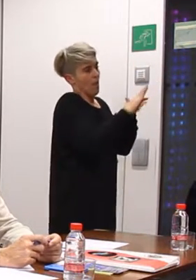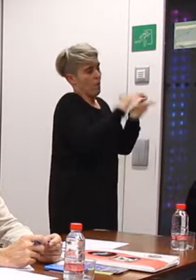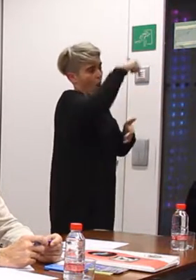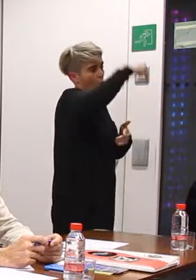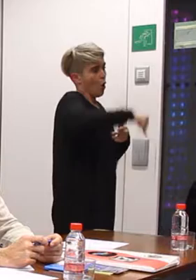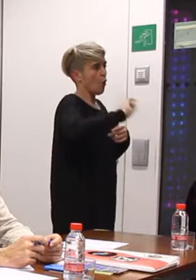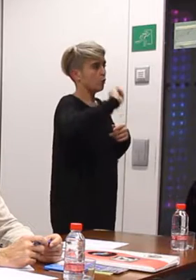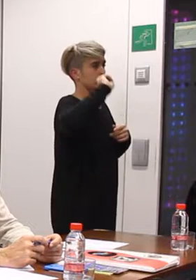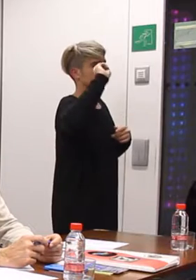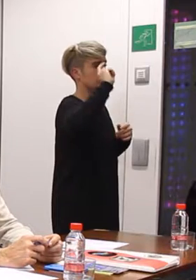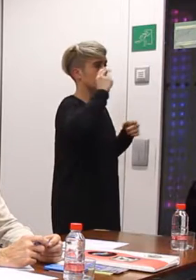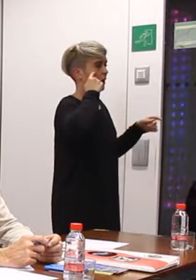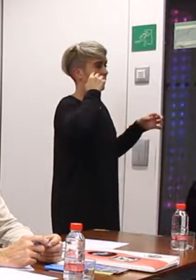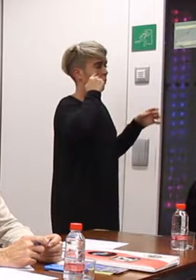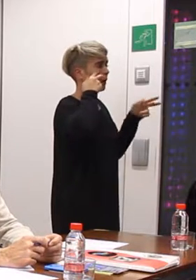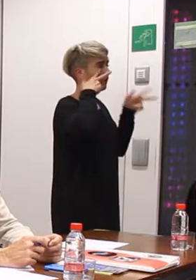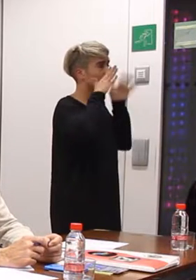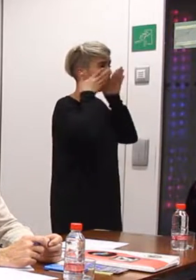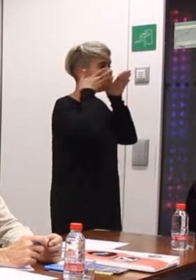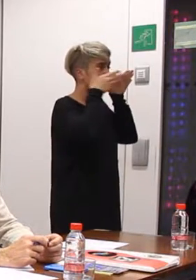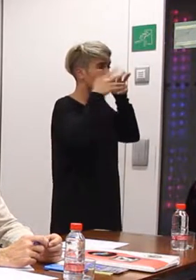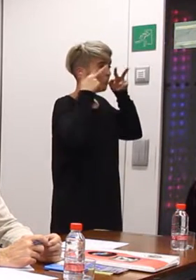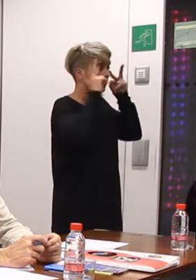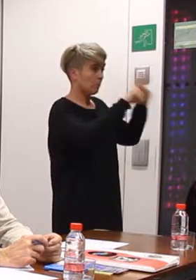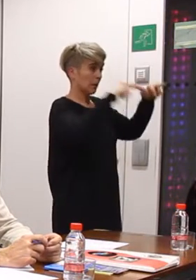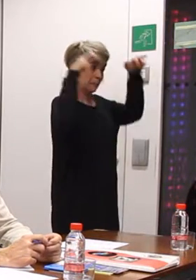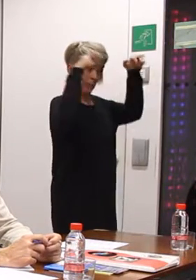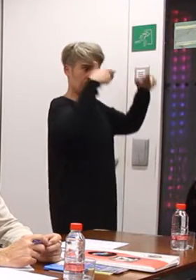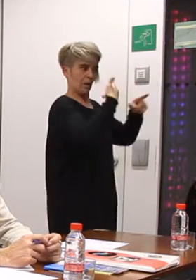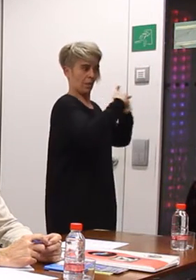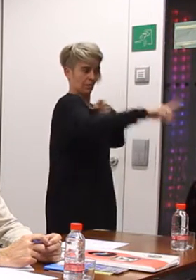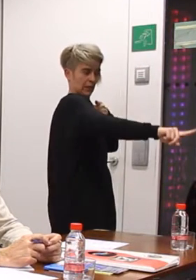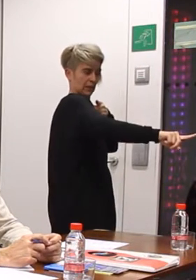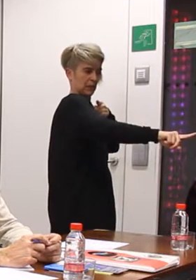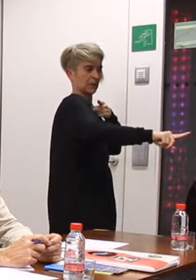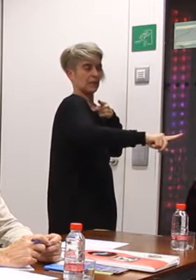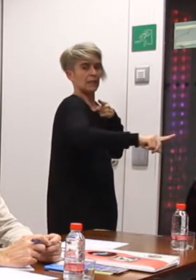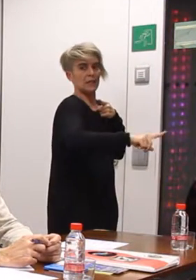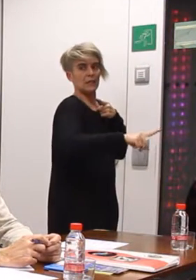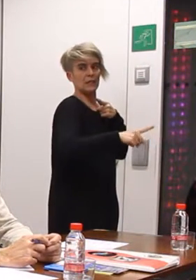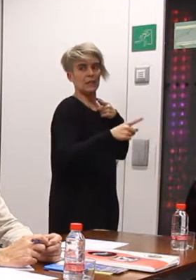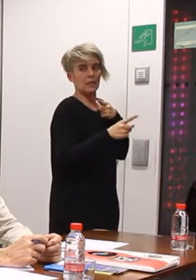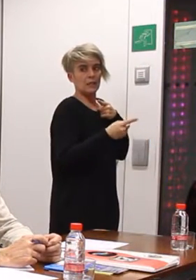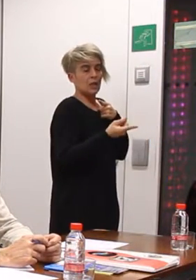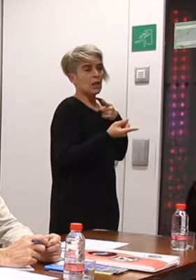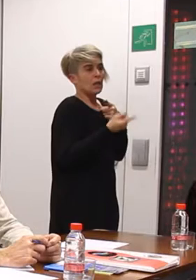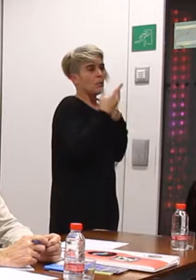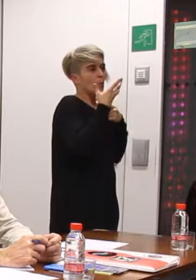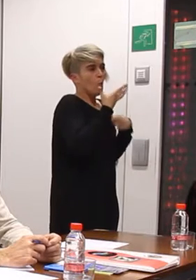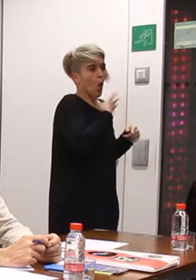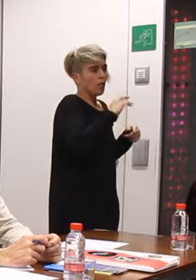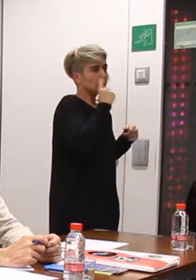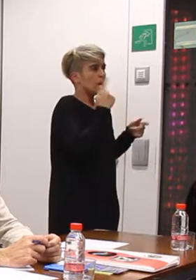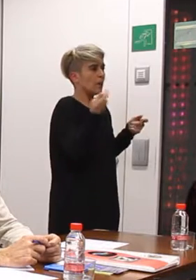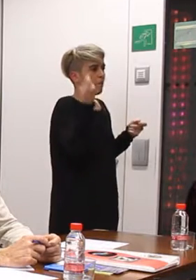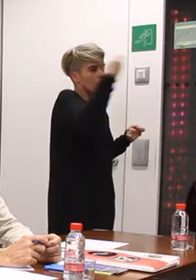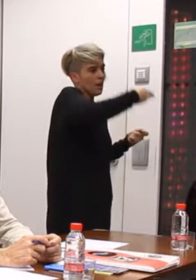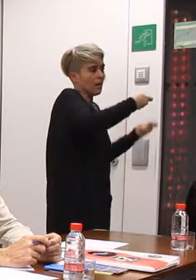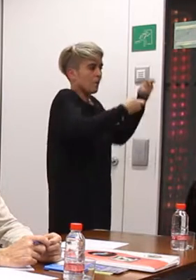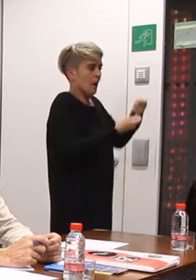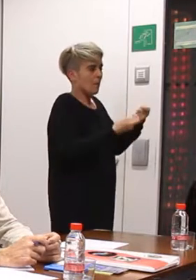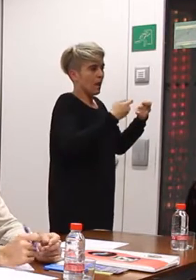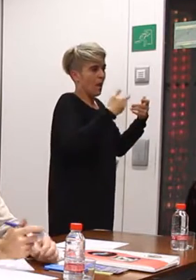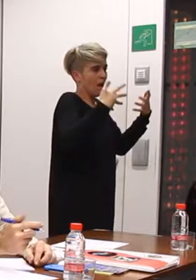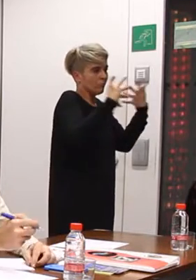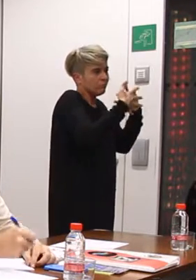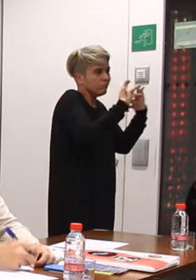diferentes perspectivas que se complementan, como veréis, y que son un engrase magnífico para que al final